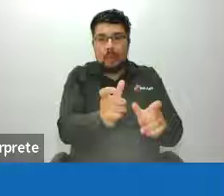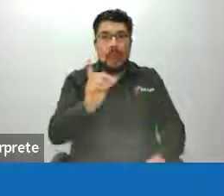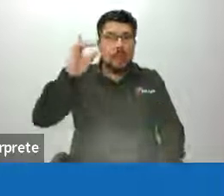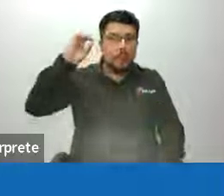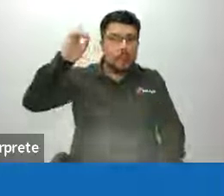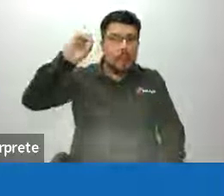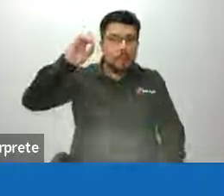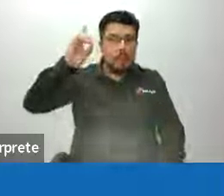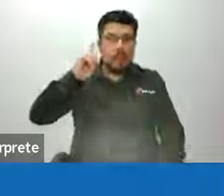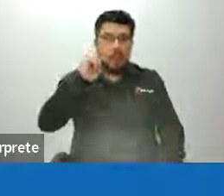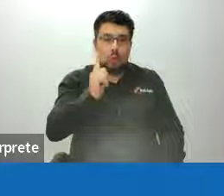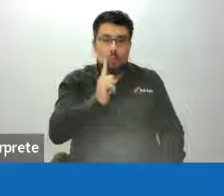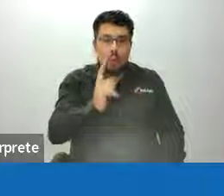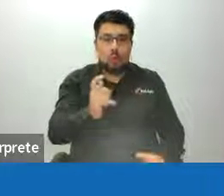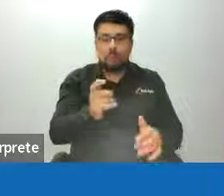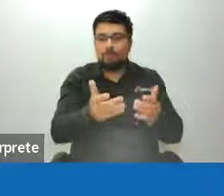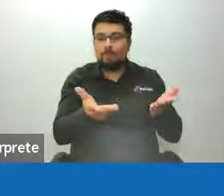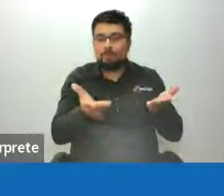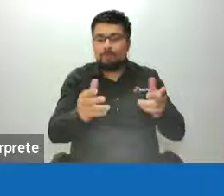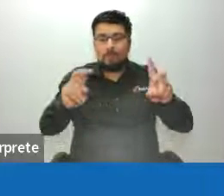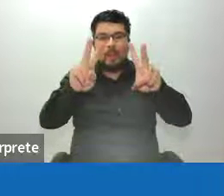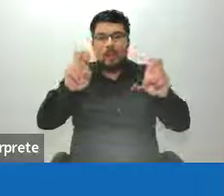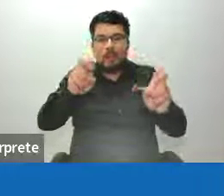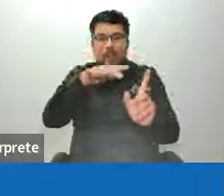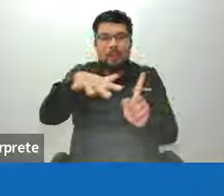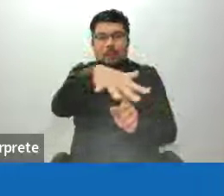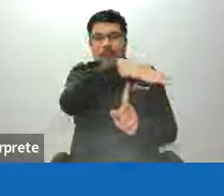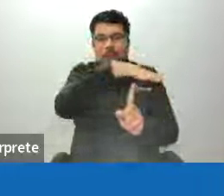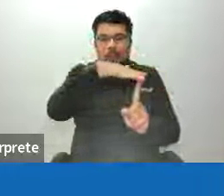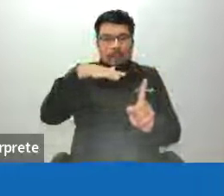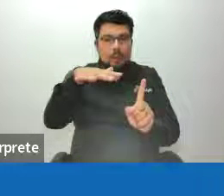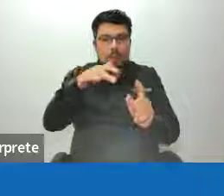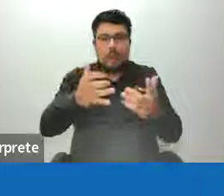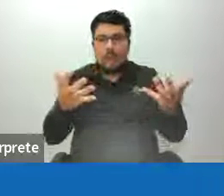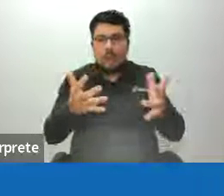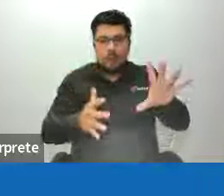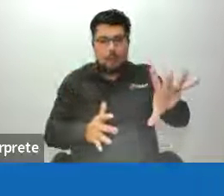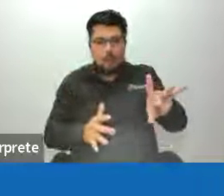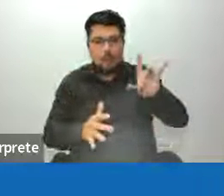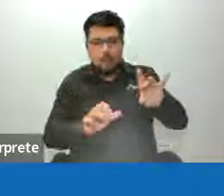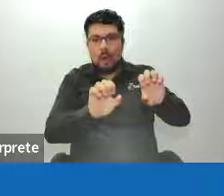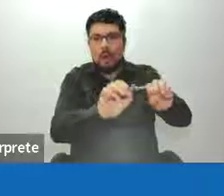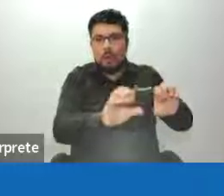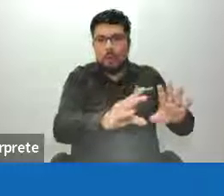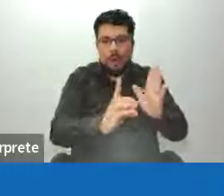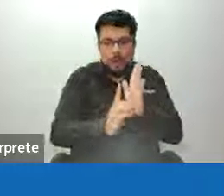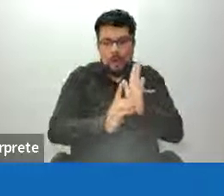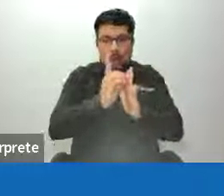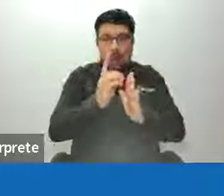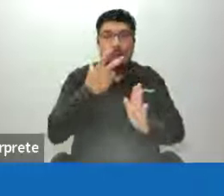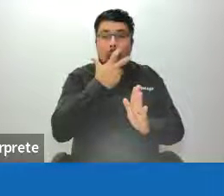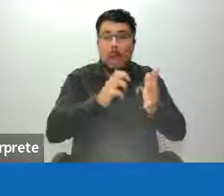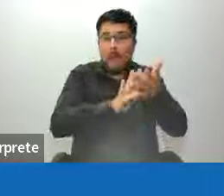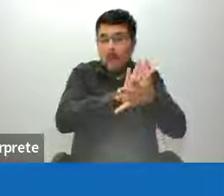con el aspecto principal de abordar en la educación, que es el desarrollo del lenguaje y la comunicación.